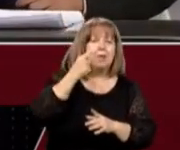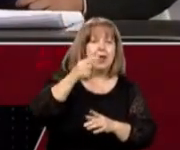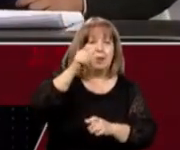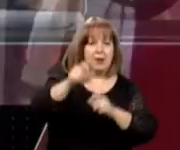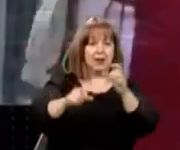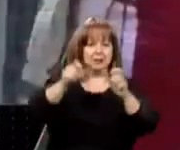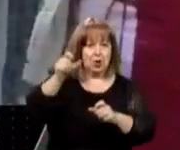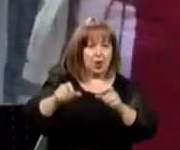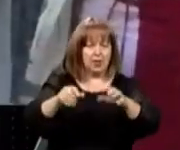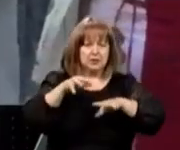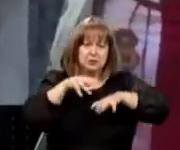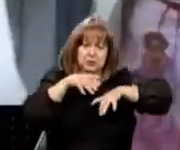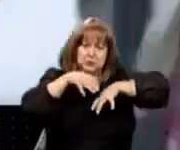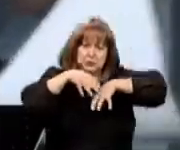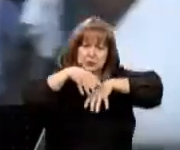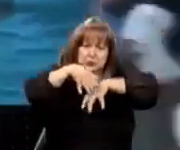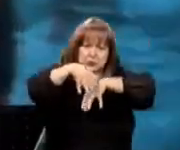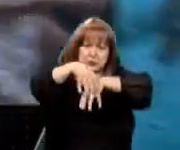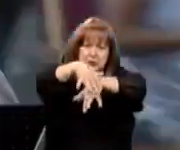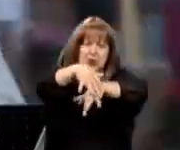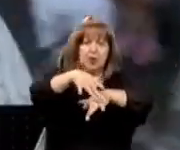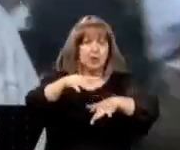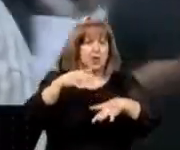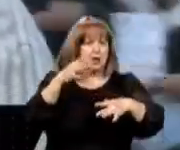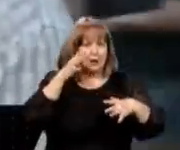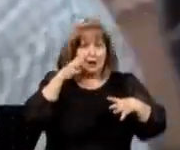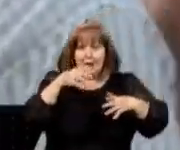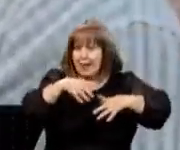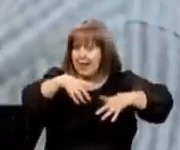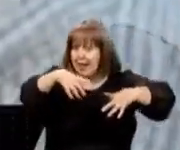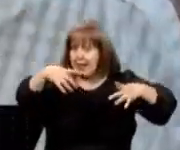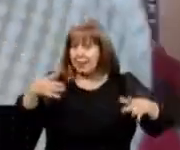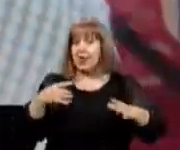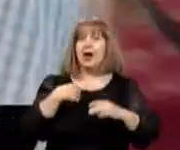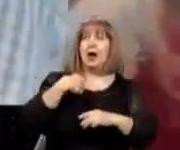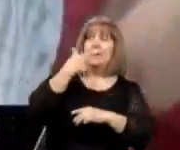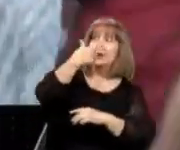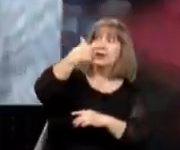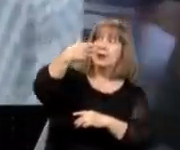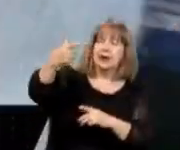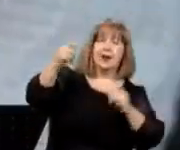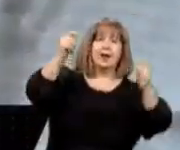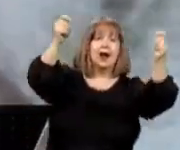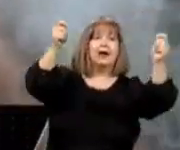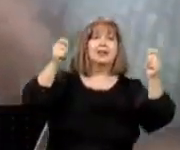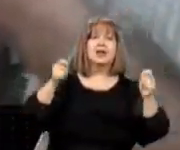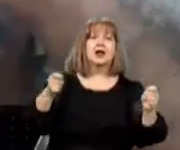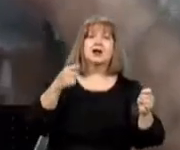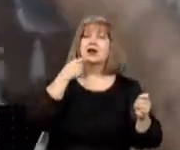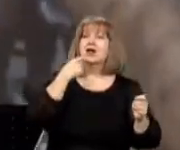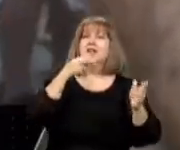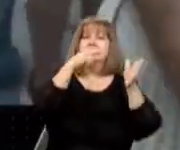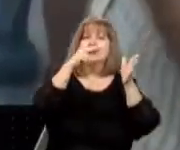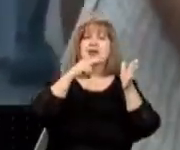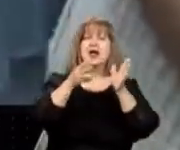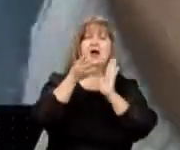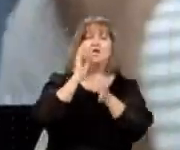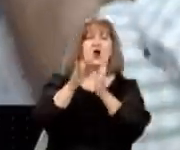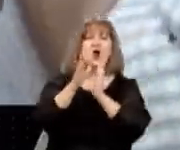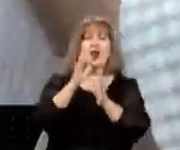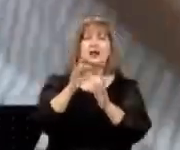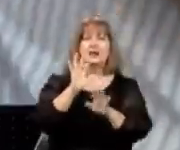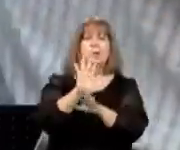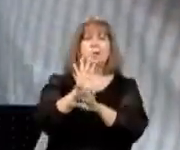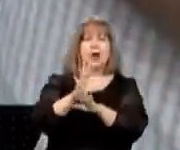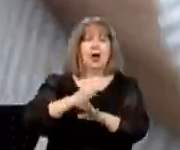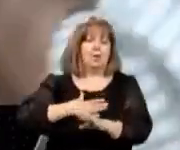de una marcha bastante, bastante grande. Si querés nos movemos y empezamos a leer los carteles. Mostrame el cartel. La violencia no es